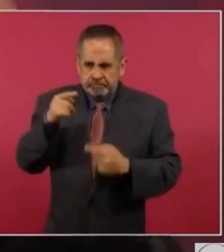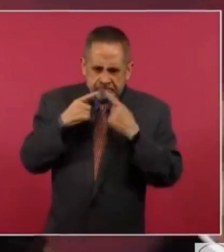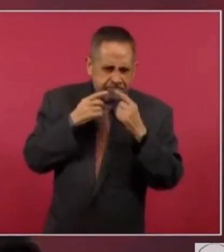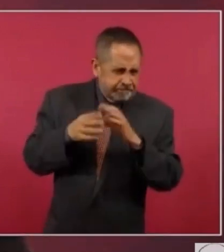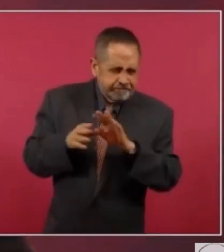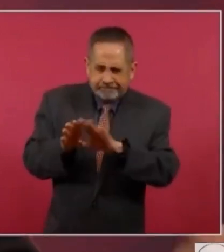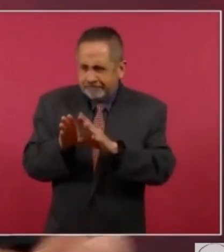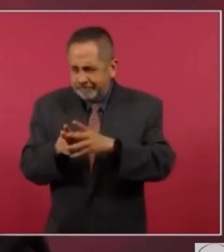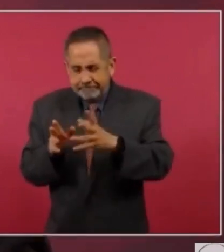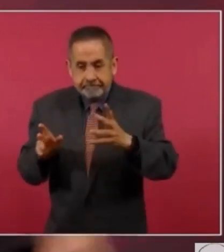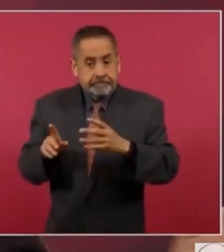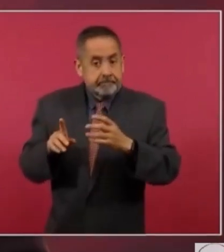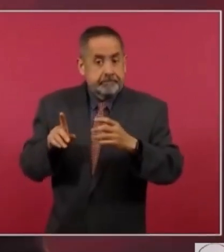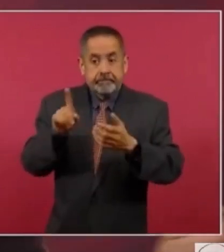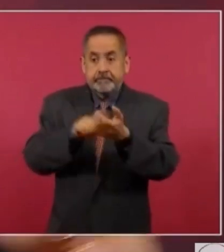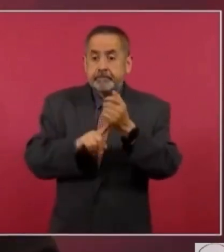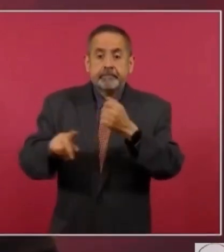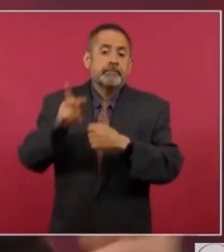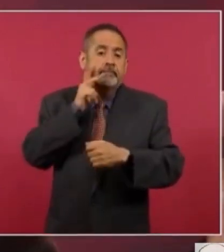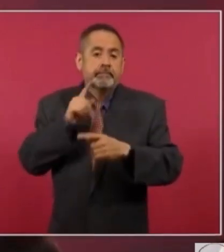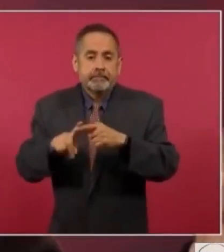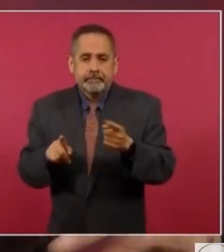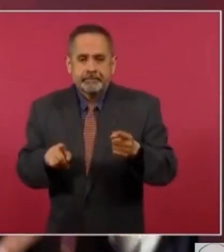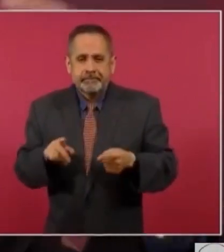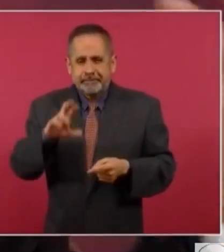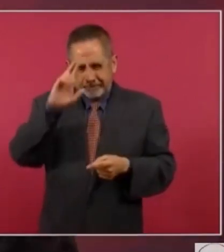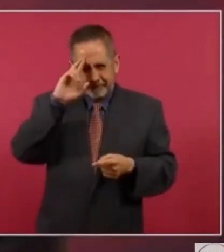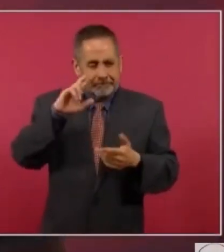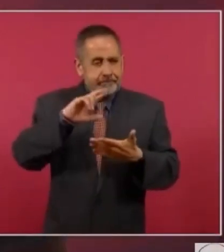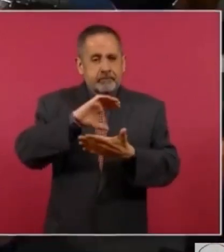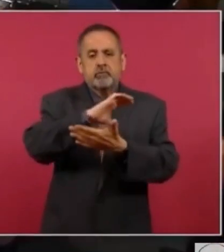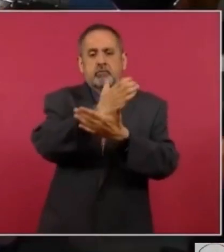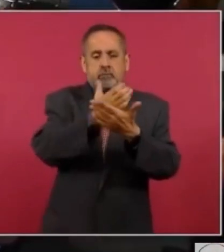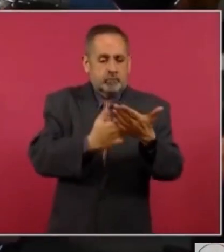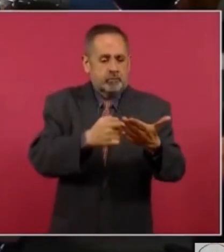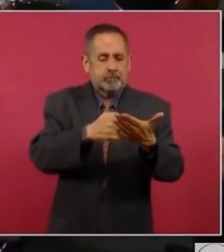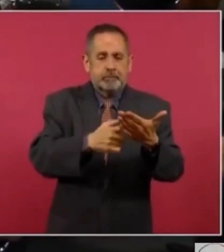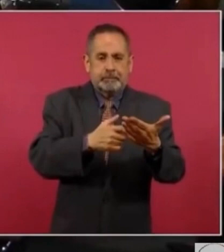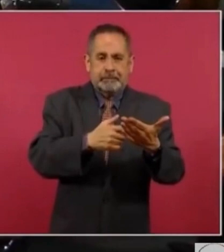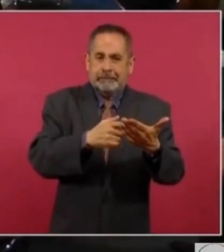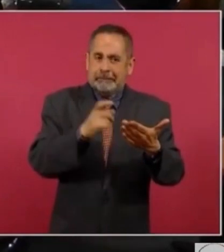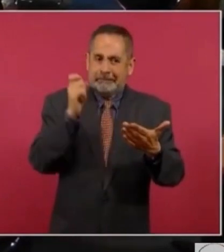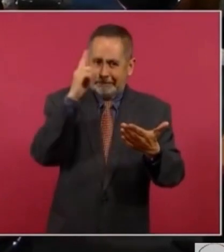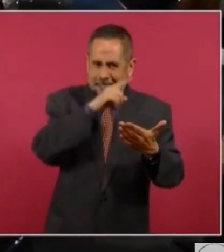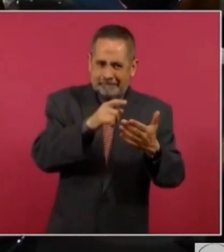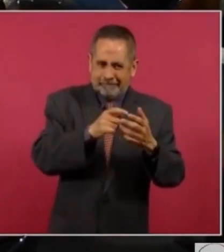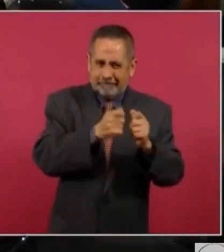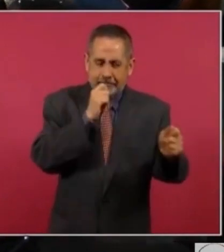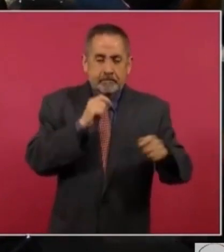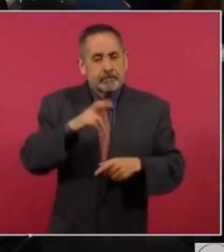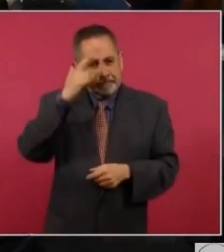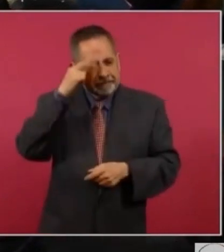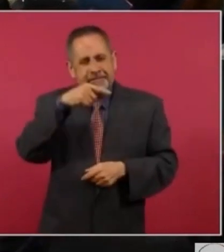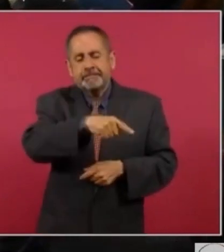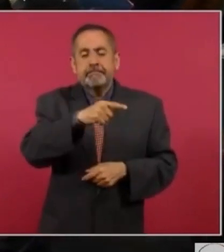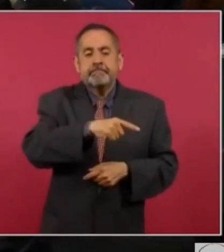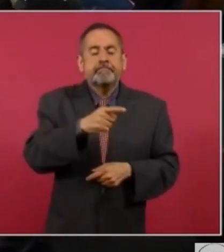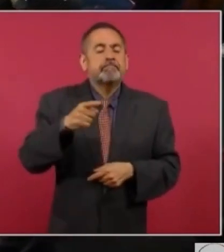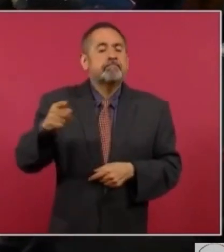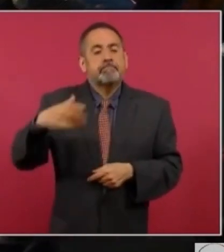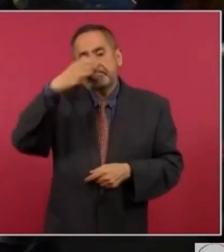deshacer los llamados contratos riesgos. Después de la expropiación,